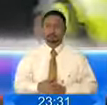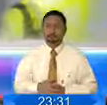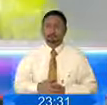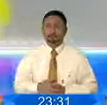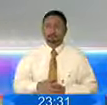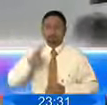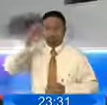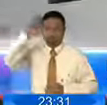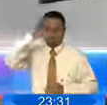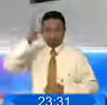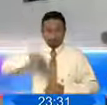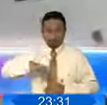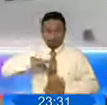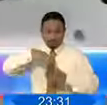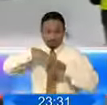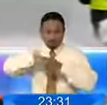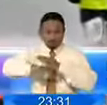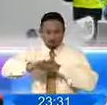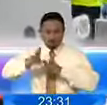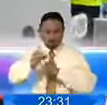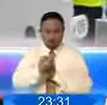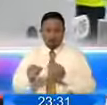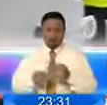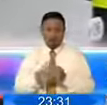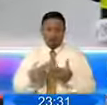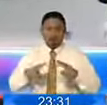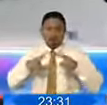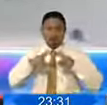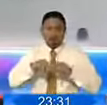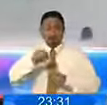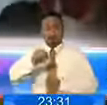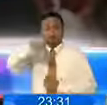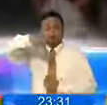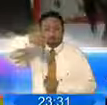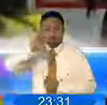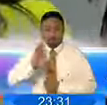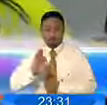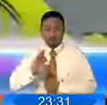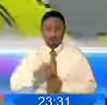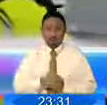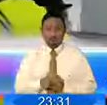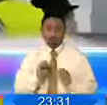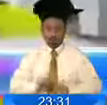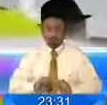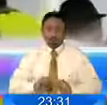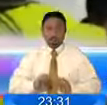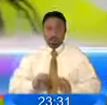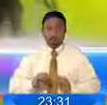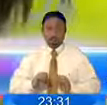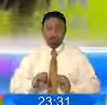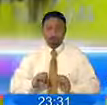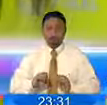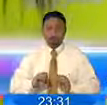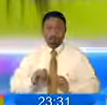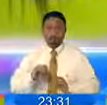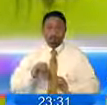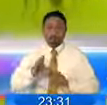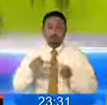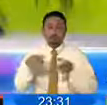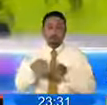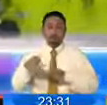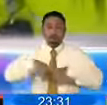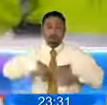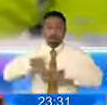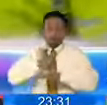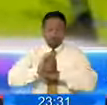Los agentes de inteligencia se introdujeron en las oficinas e instalaciones de la Agencia Nacional de Tránsito, Gobiernos Autónomos y Comisión de Tránsito del